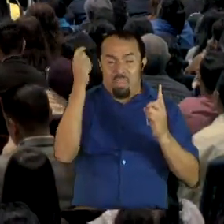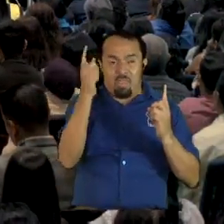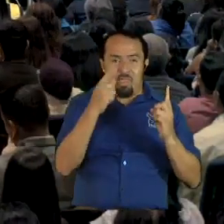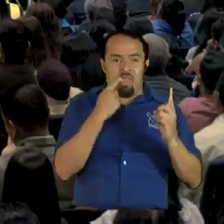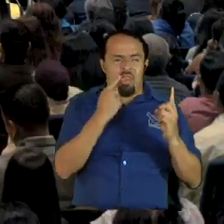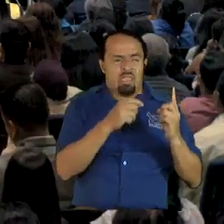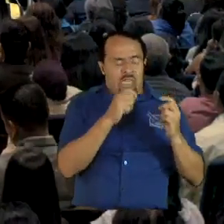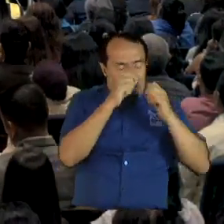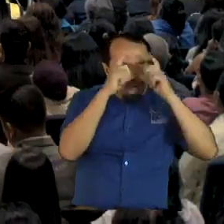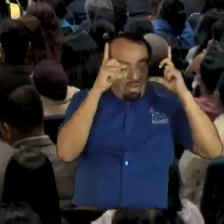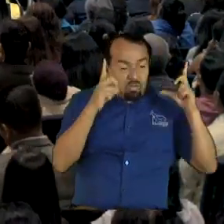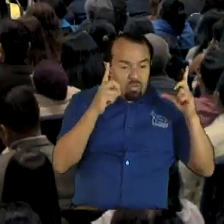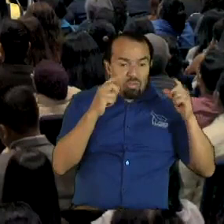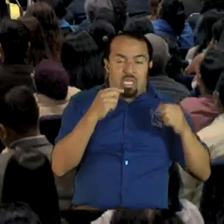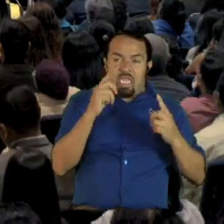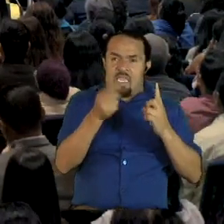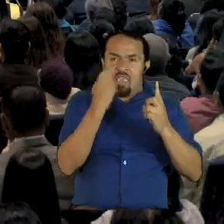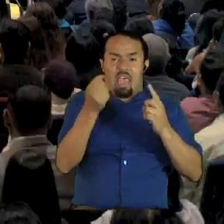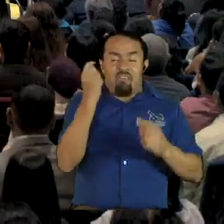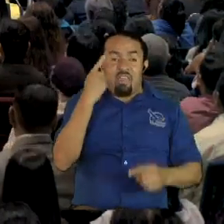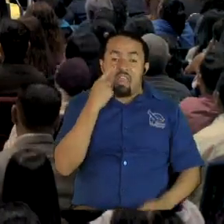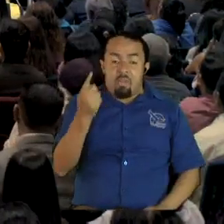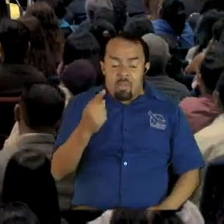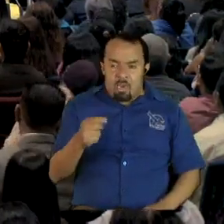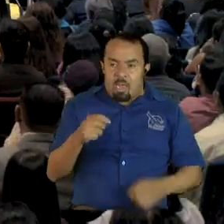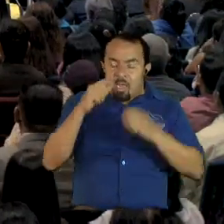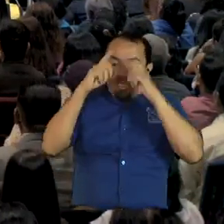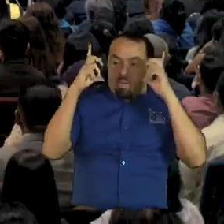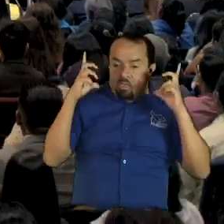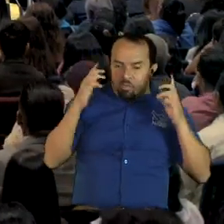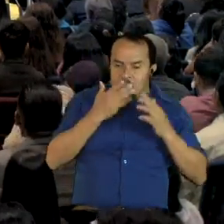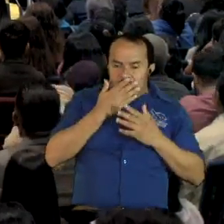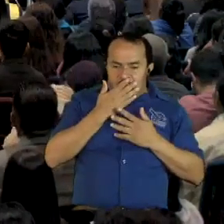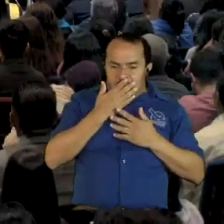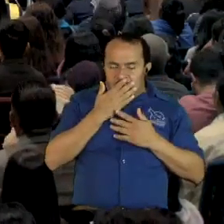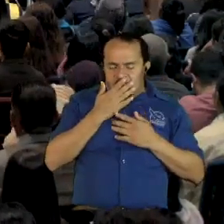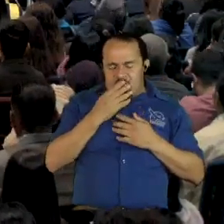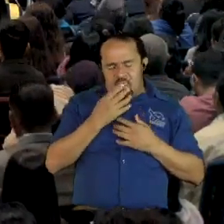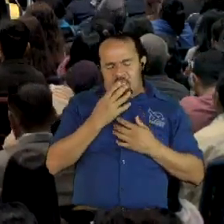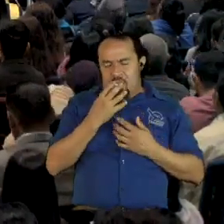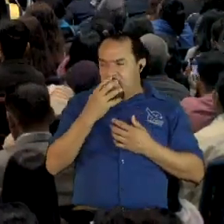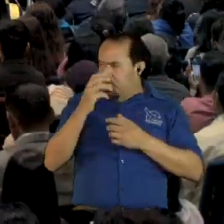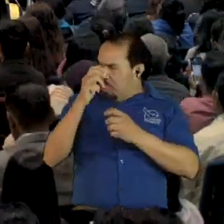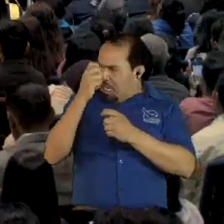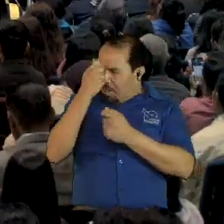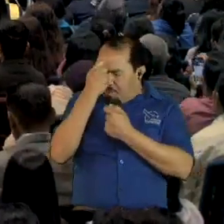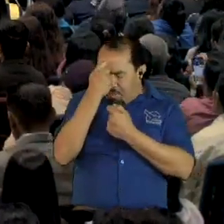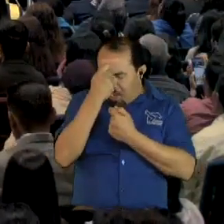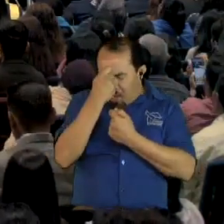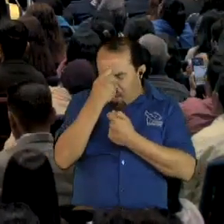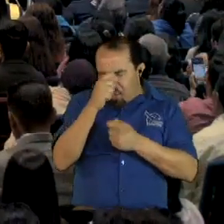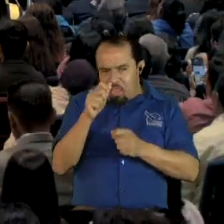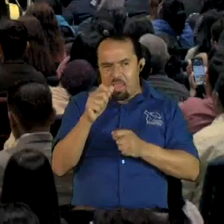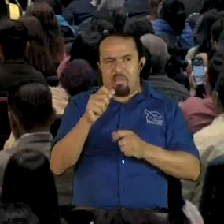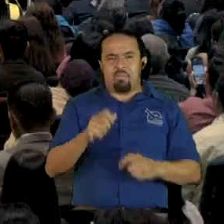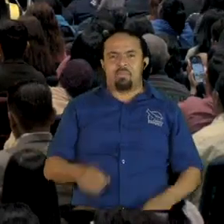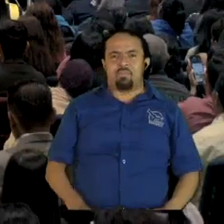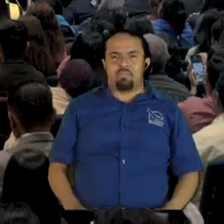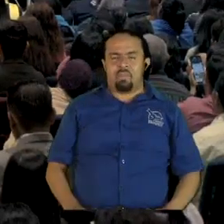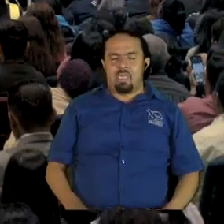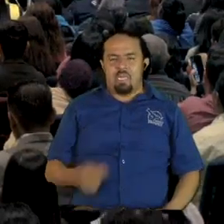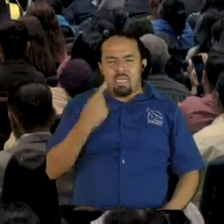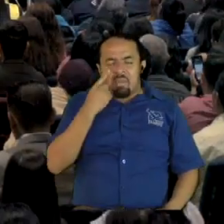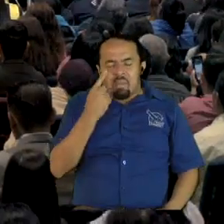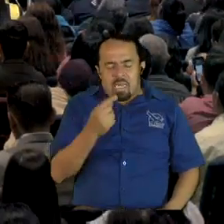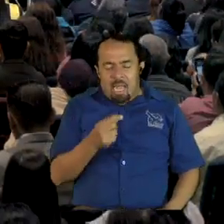ojos, él se arrepiente. Y entonces se da cuenta que él tiene un problema de 666 en su corazón.